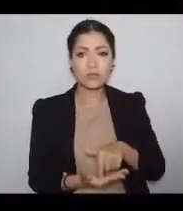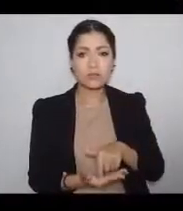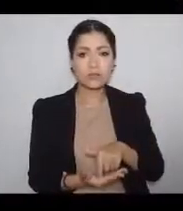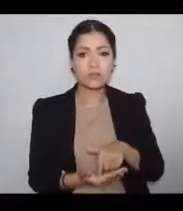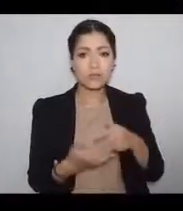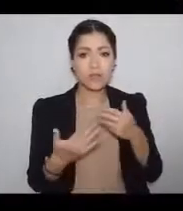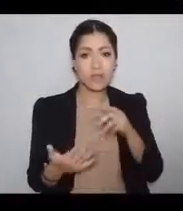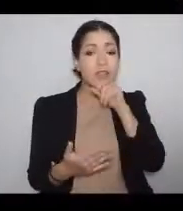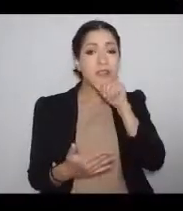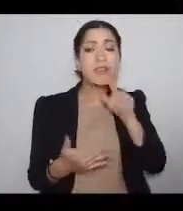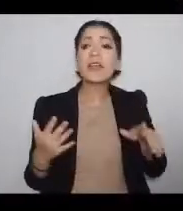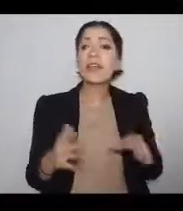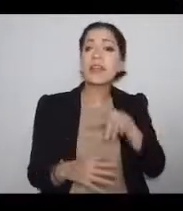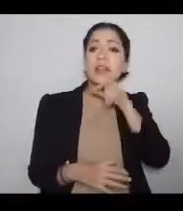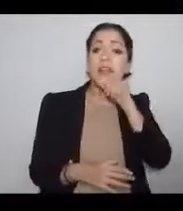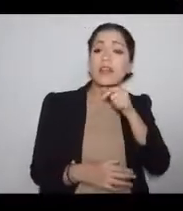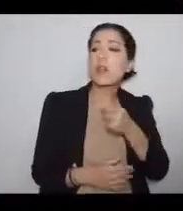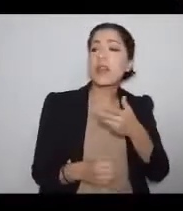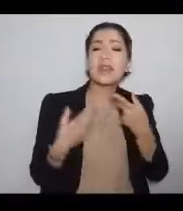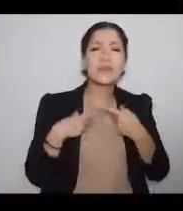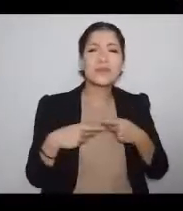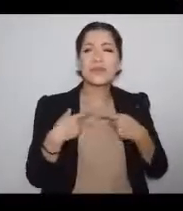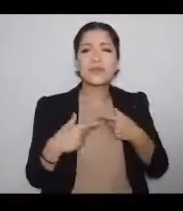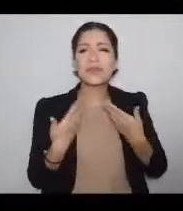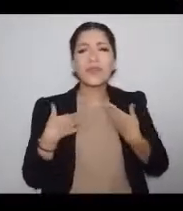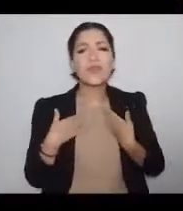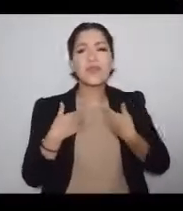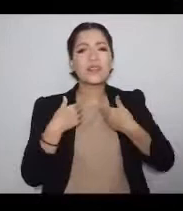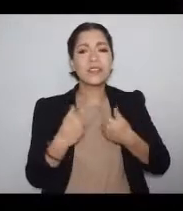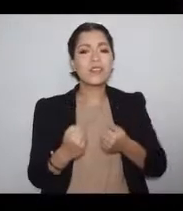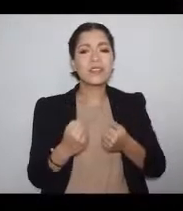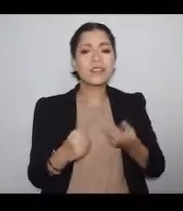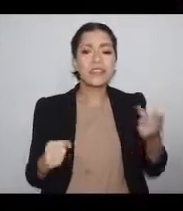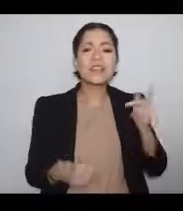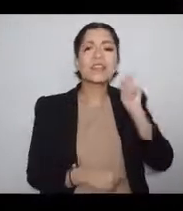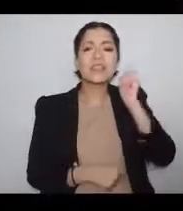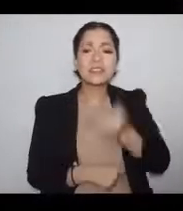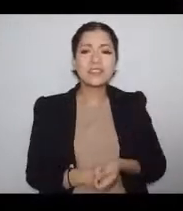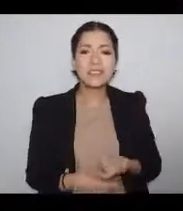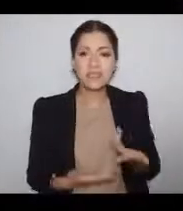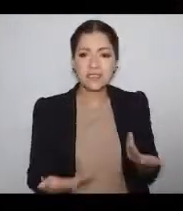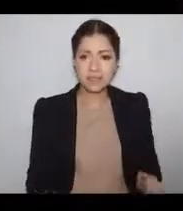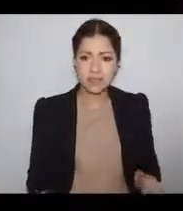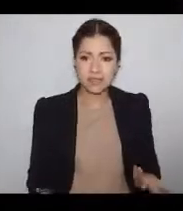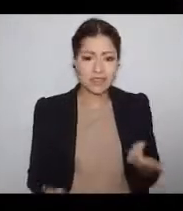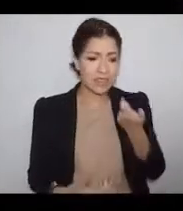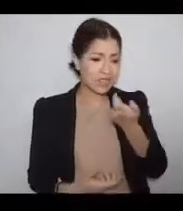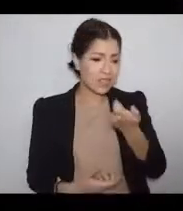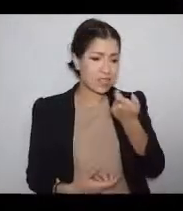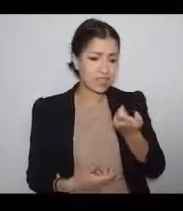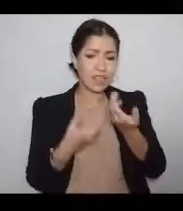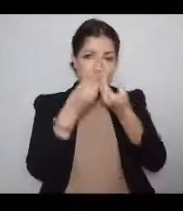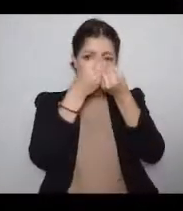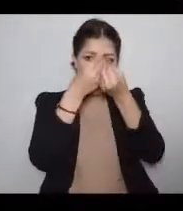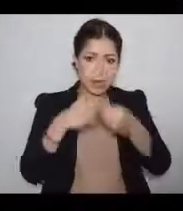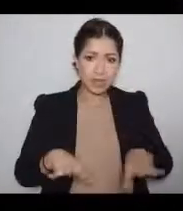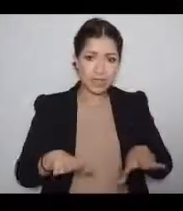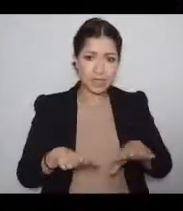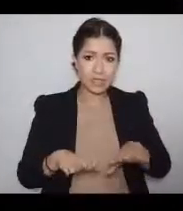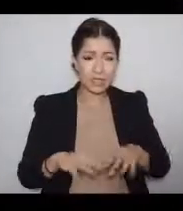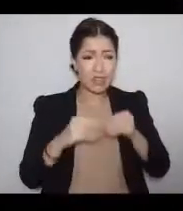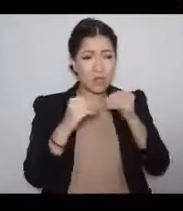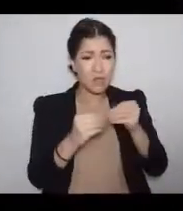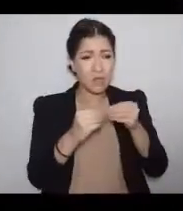Quien proviene de los bajos fondos no entiende lo que significa perder una fortuna. Critica